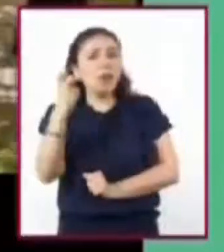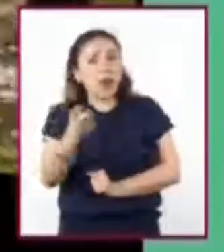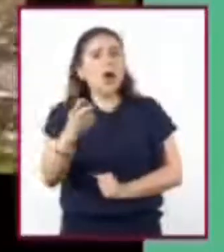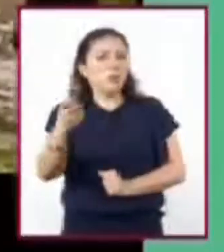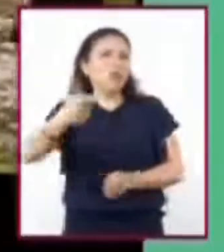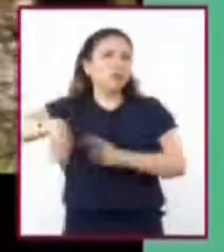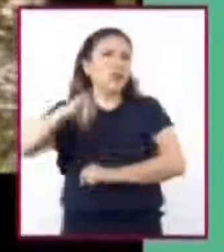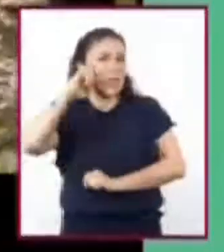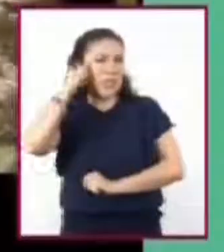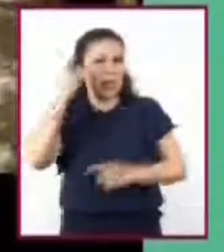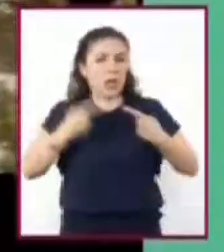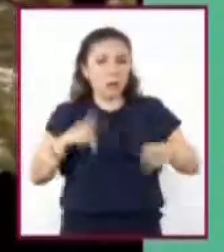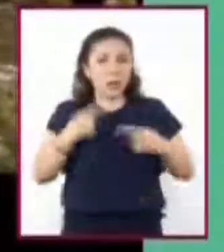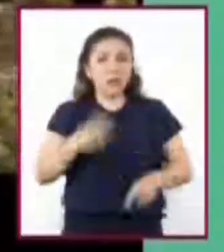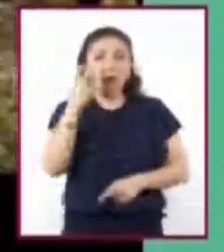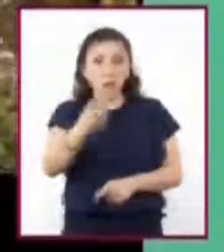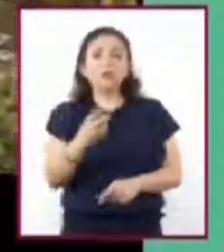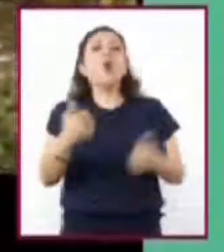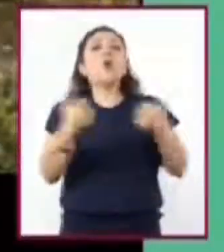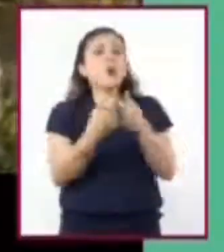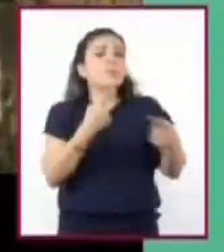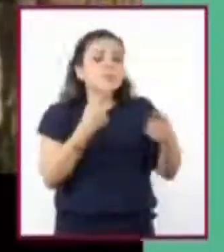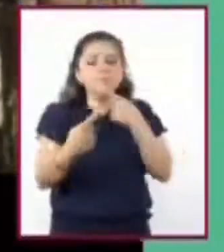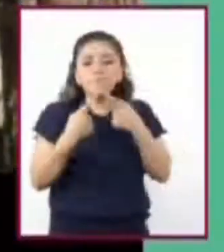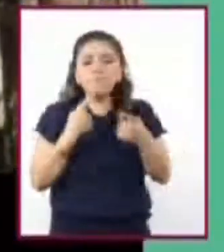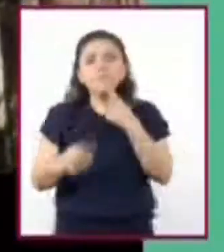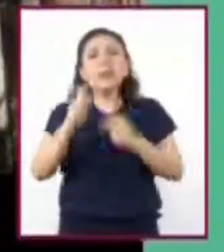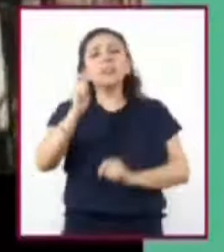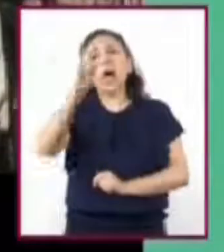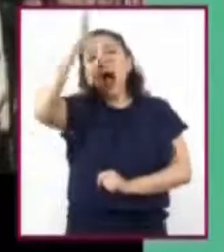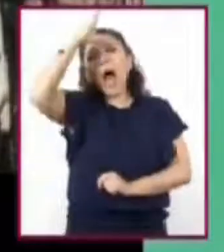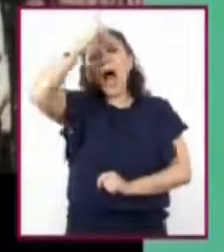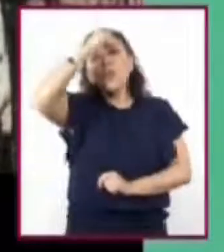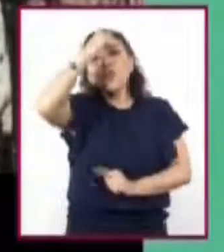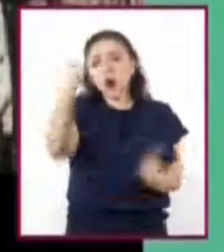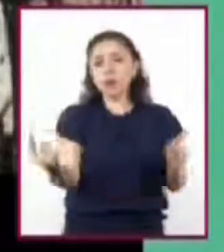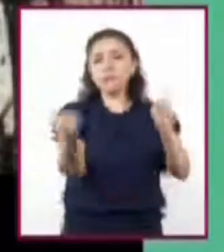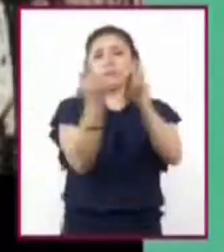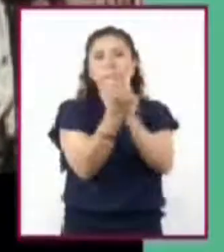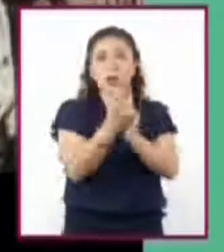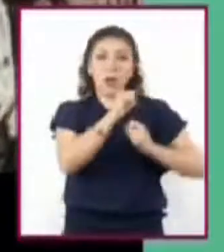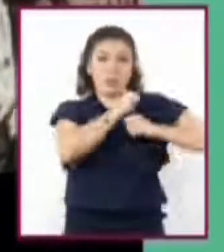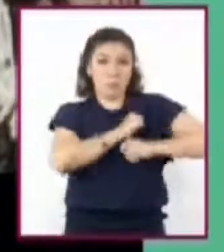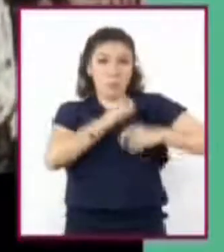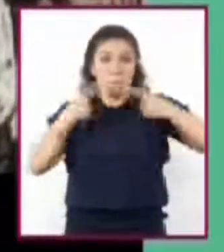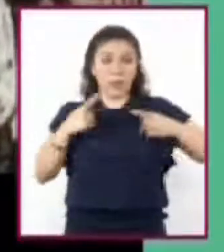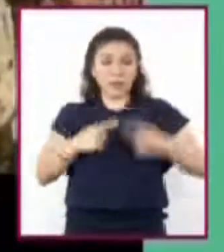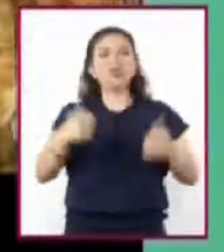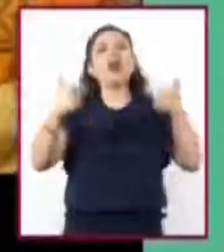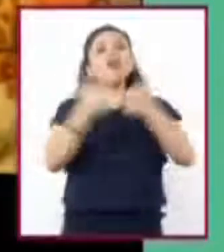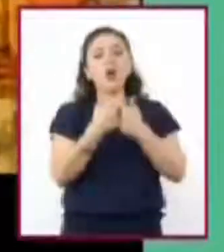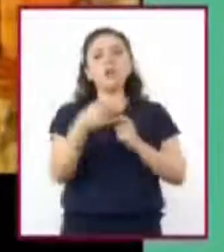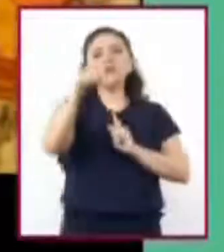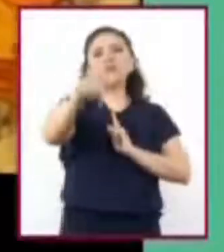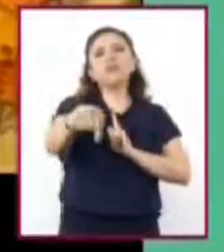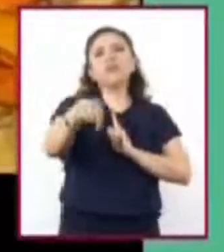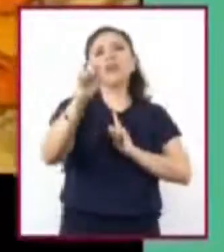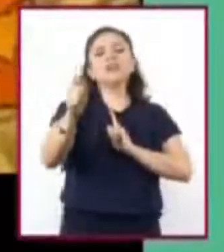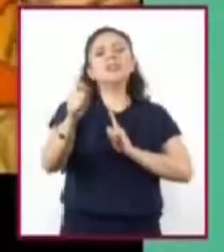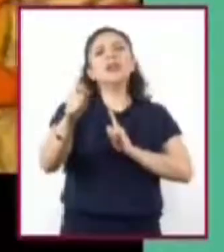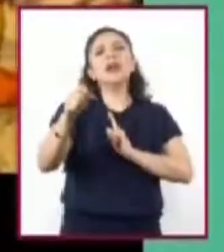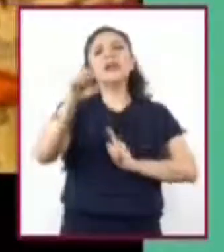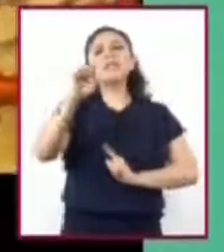indígenas, pero esto se arreglaba, era un arreglo directo entre el encomendero y